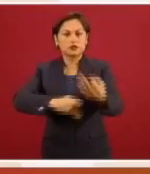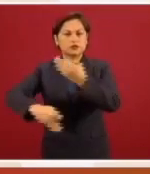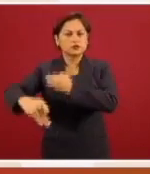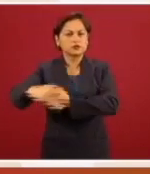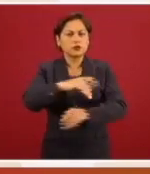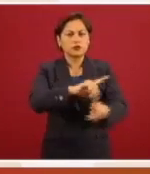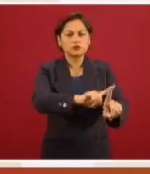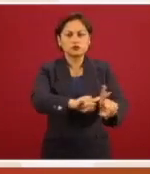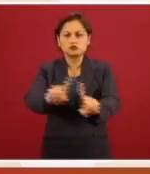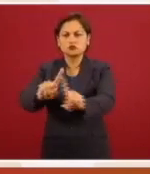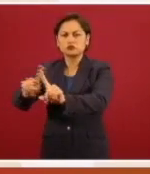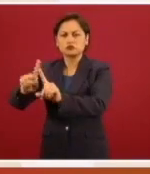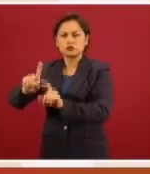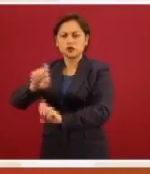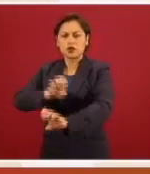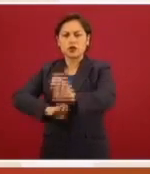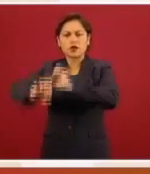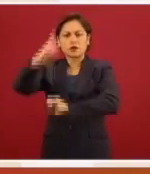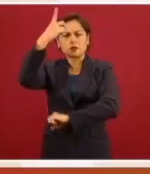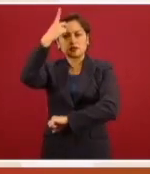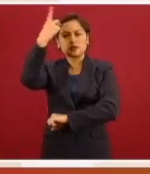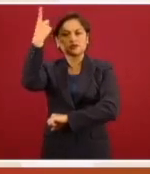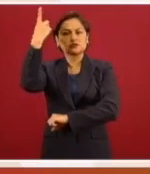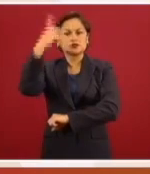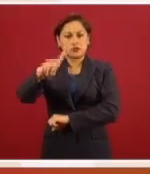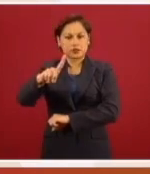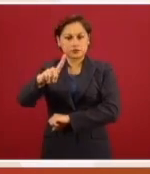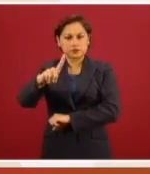empresarios que han acatado